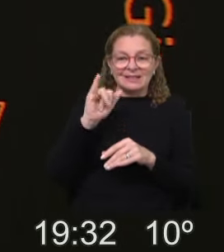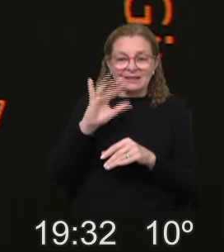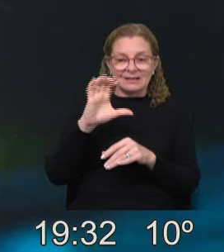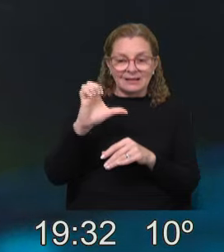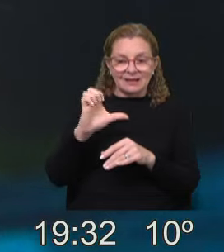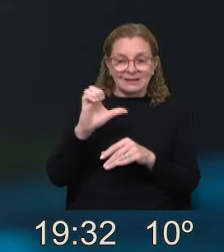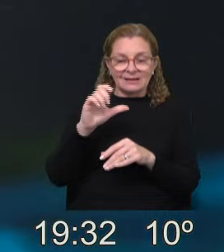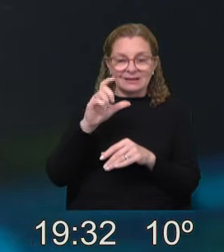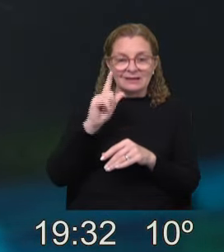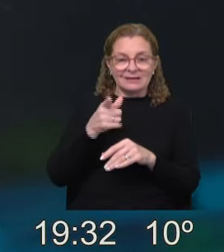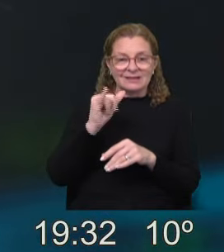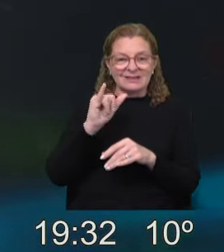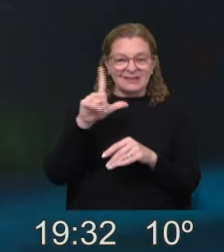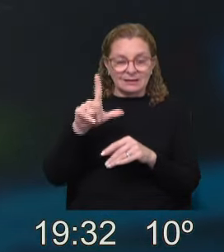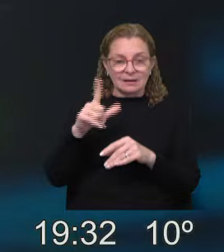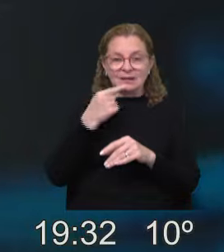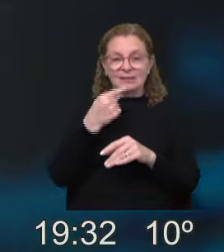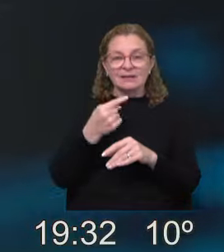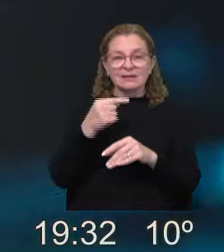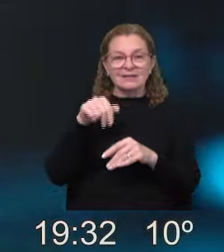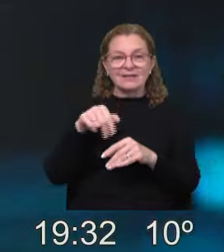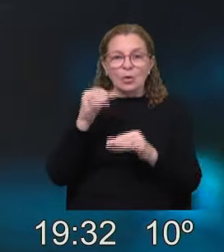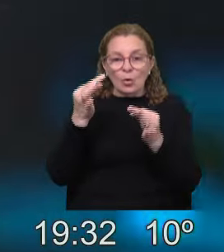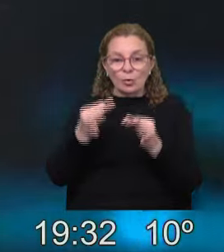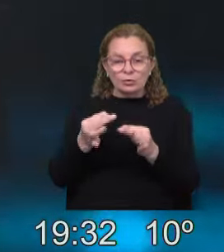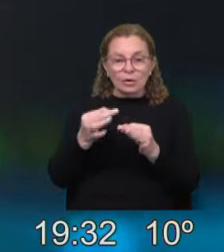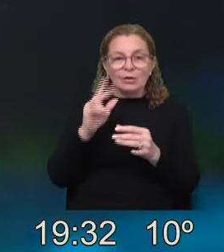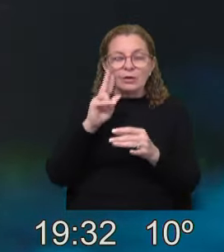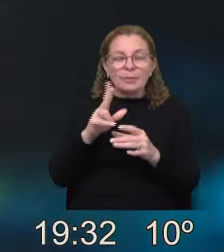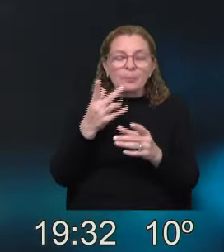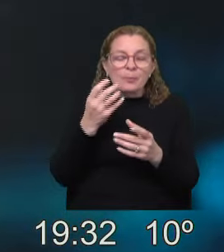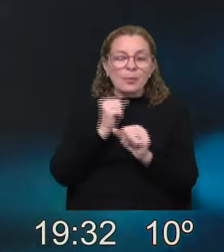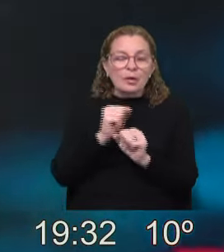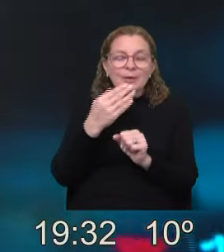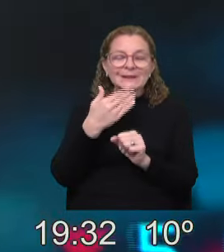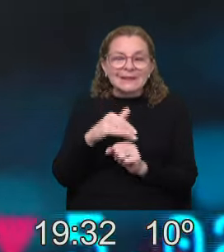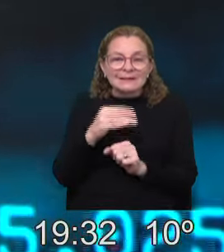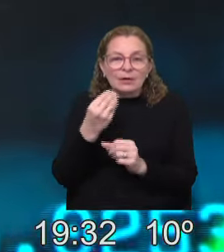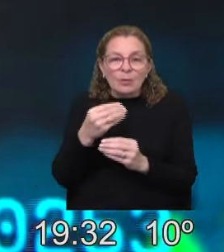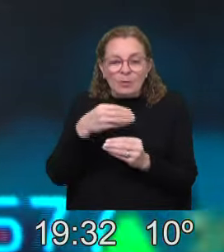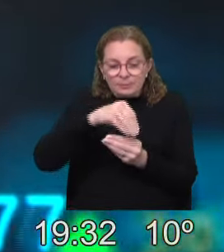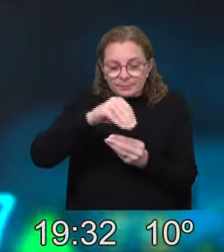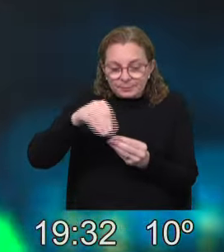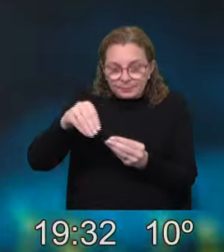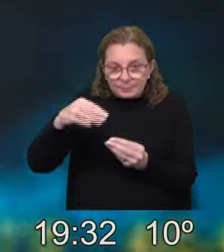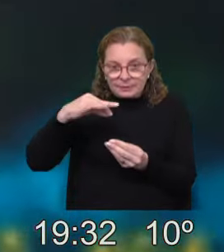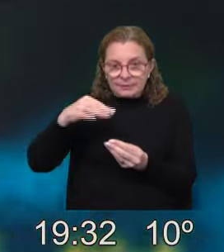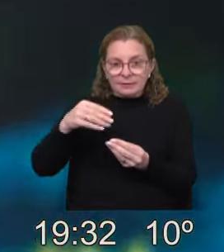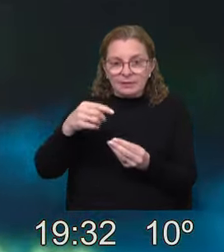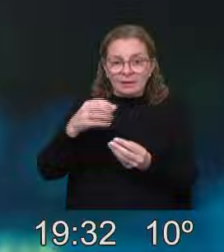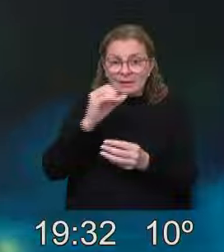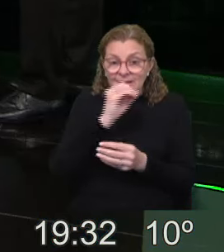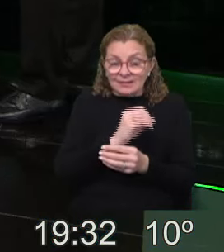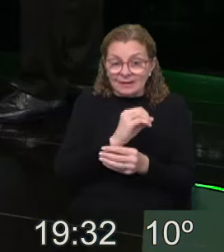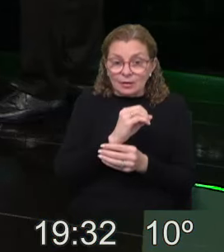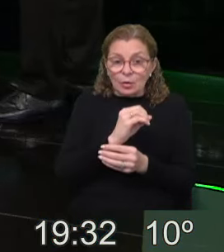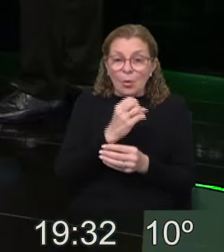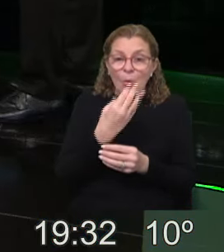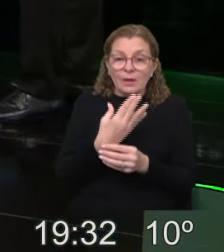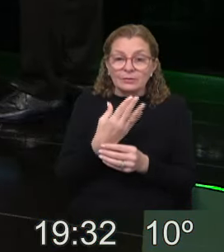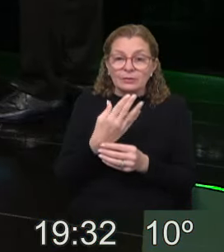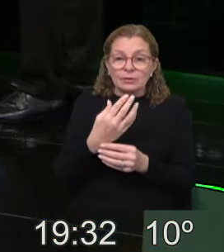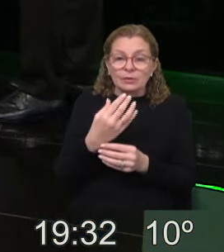ha pasado con la desigualdad y el índice de es justamente un indicador que nos permite entender cómo se distribuyen los ingresos el valor cero lo toma cuando